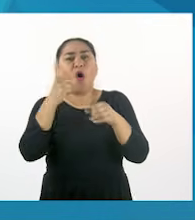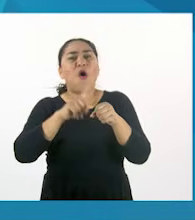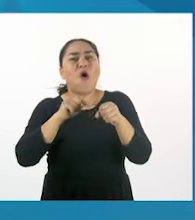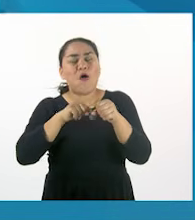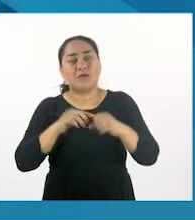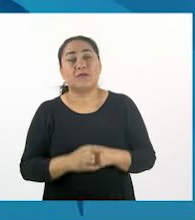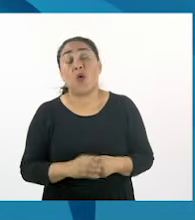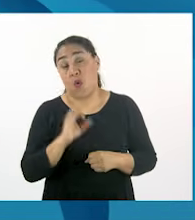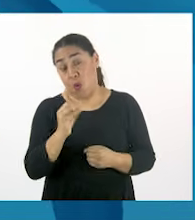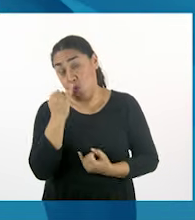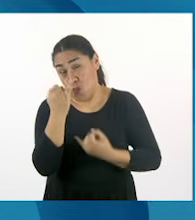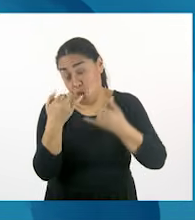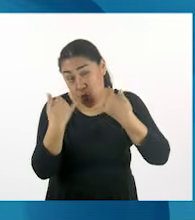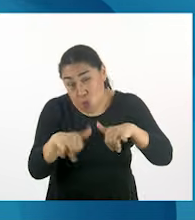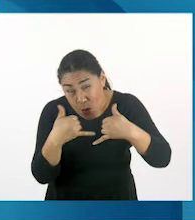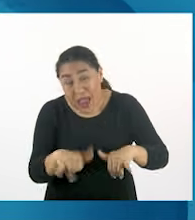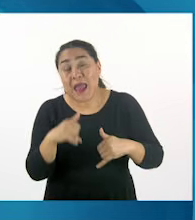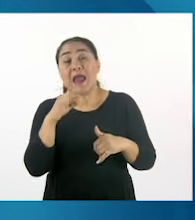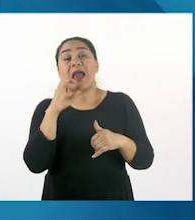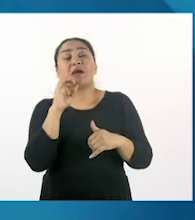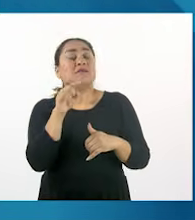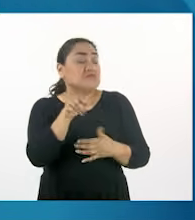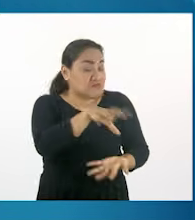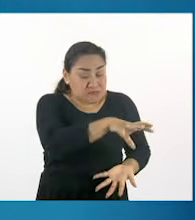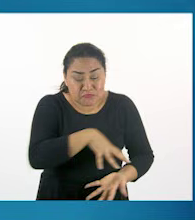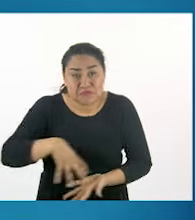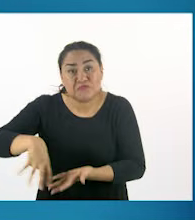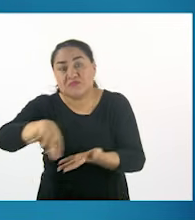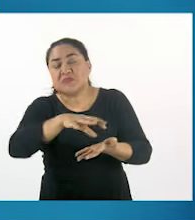¿Cuántos juguetes guardas en un minuto?